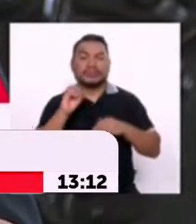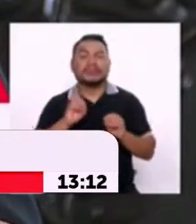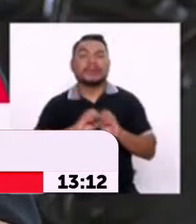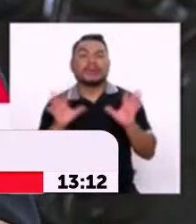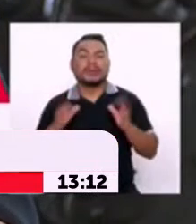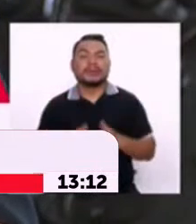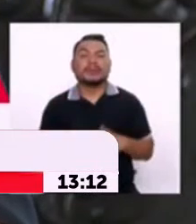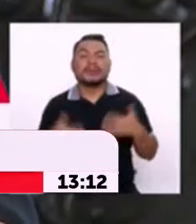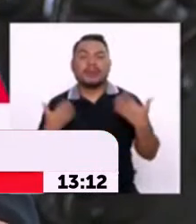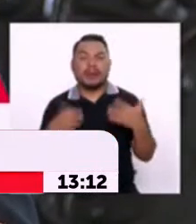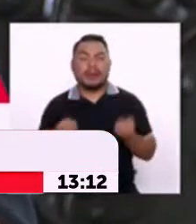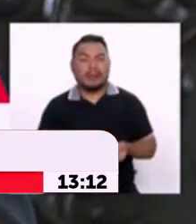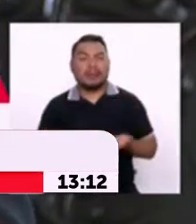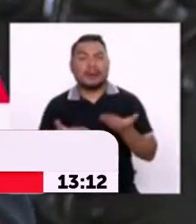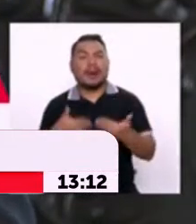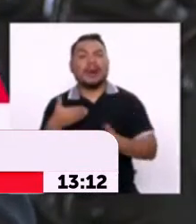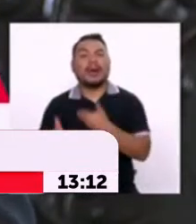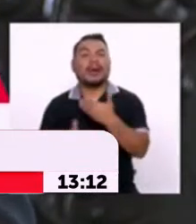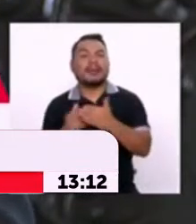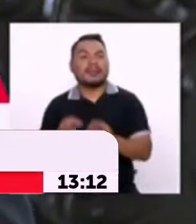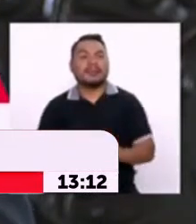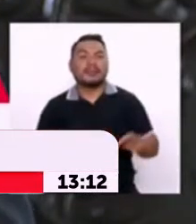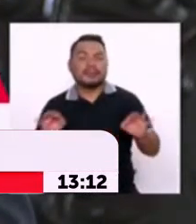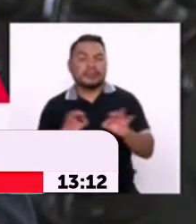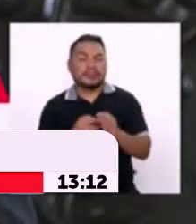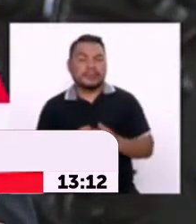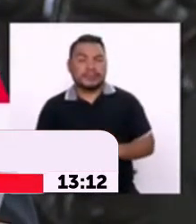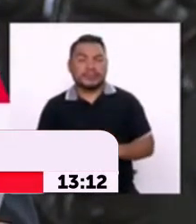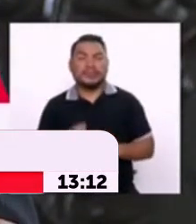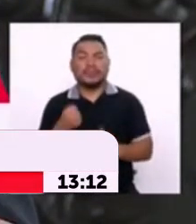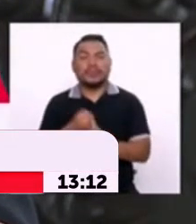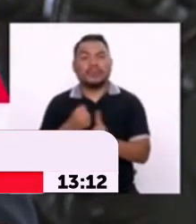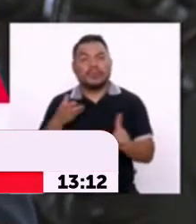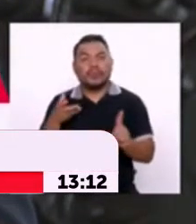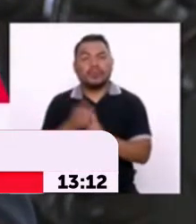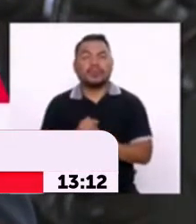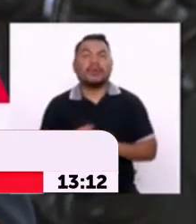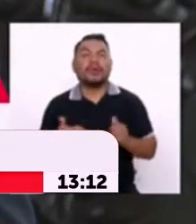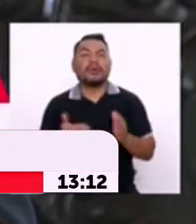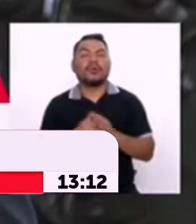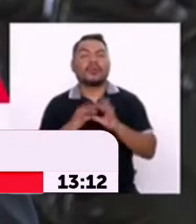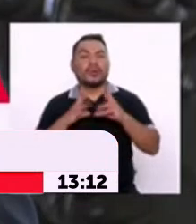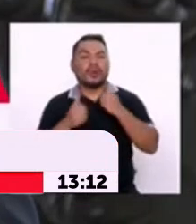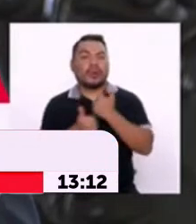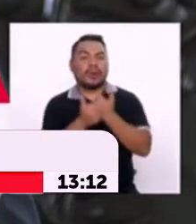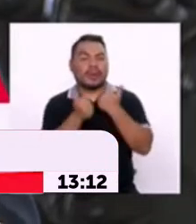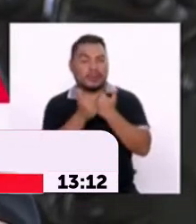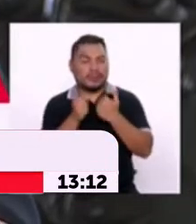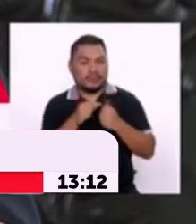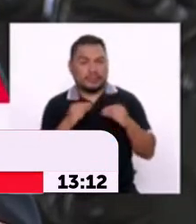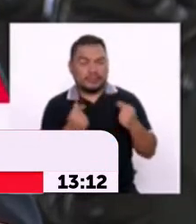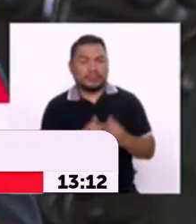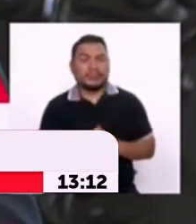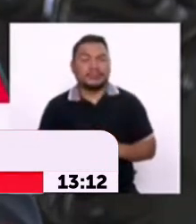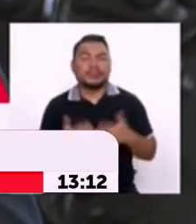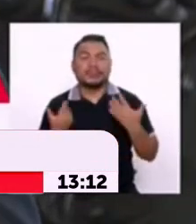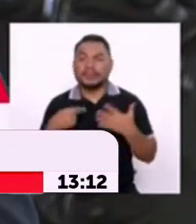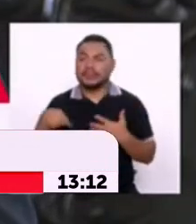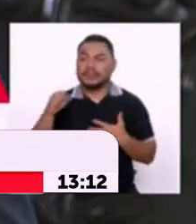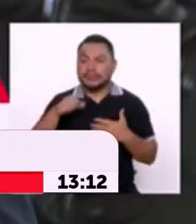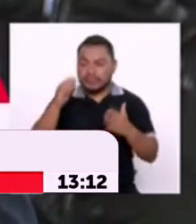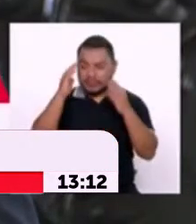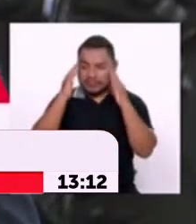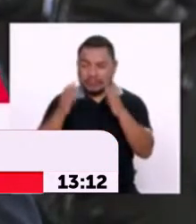días hemos dado avances importantes en la lucha contra la delincuencia y el crimen.